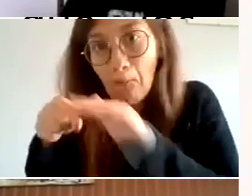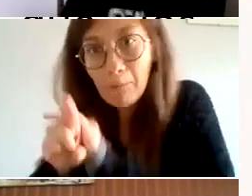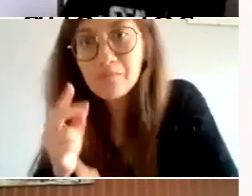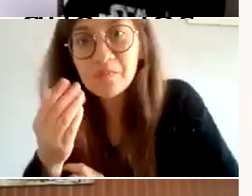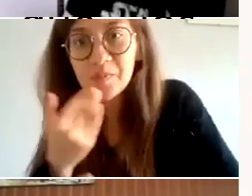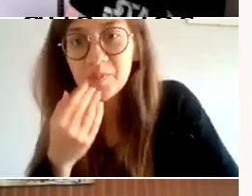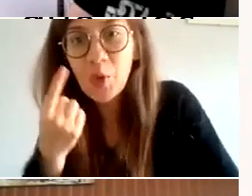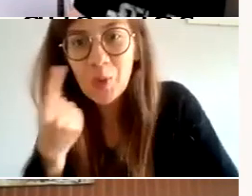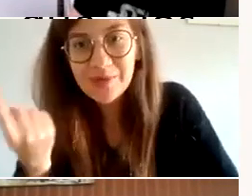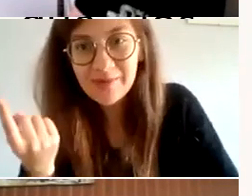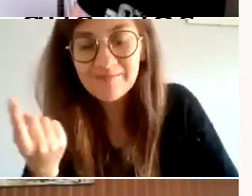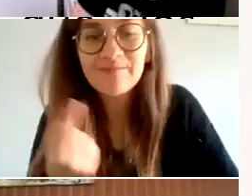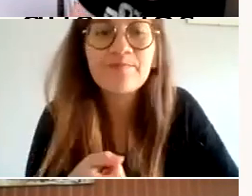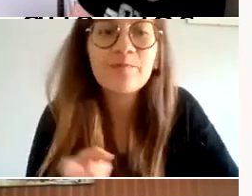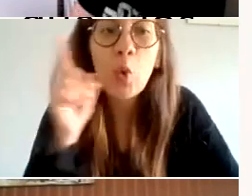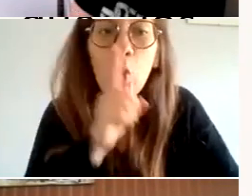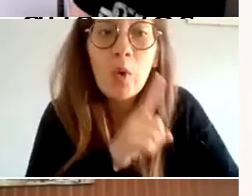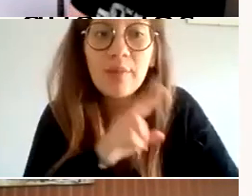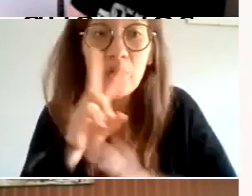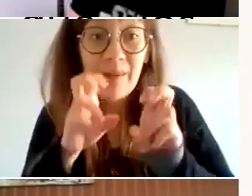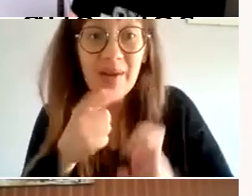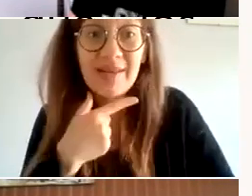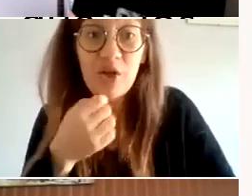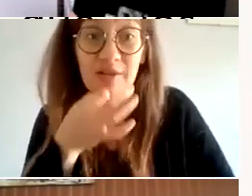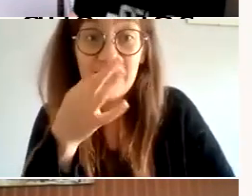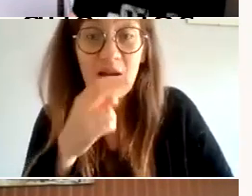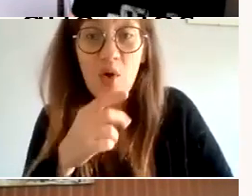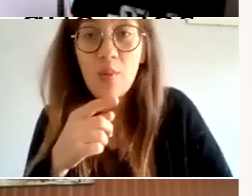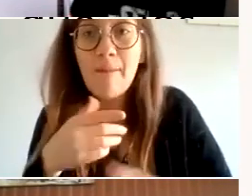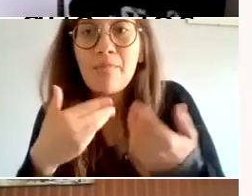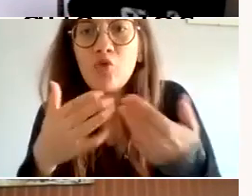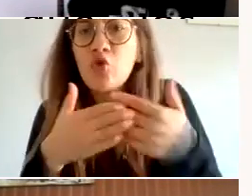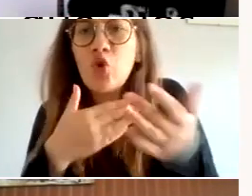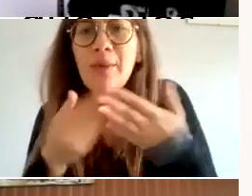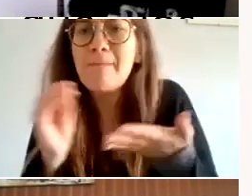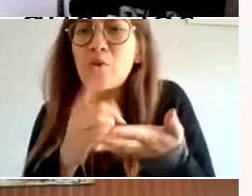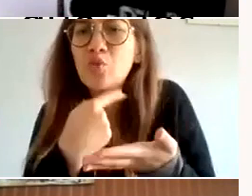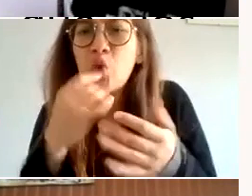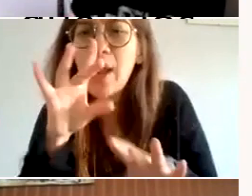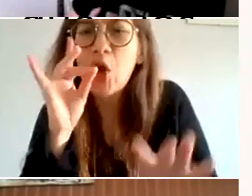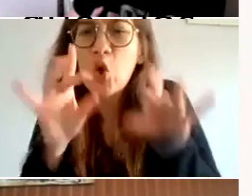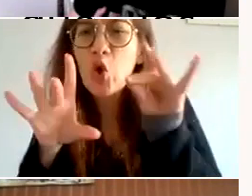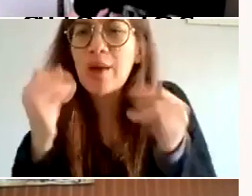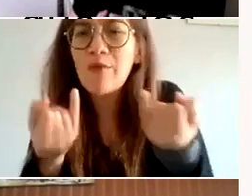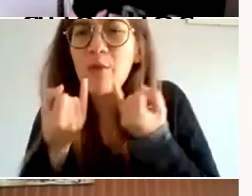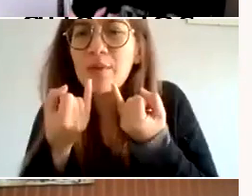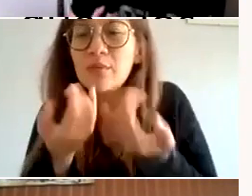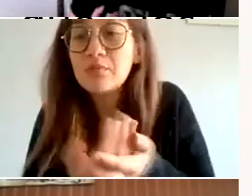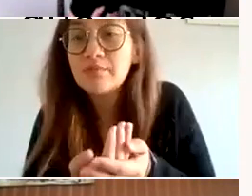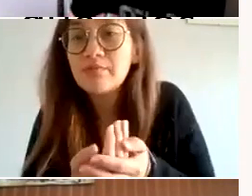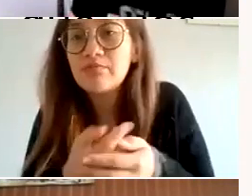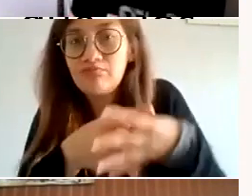Y una de las últimas fuentes que quería hablar acá de información son las redes sociales. A pesar de que nosotros